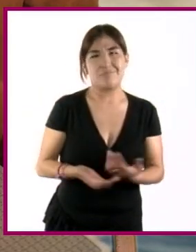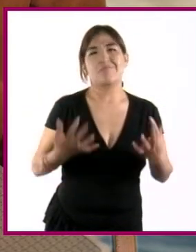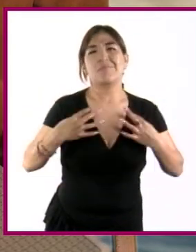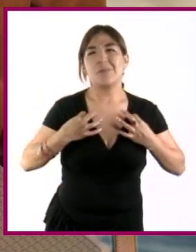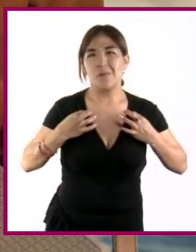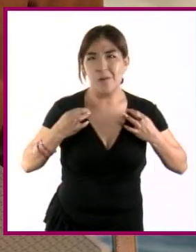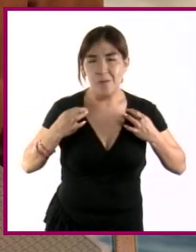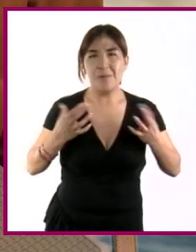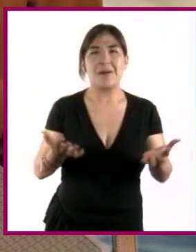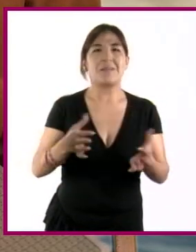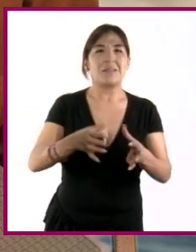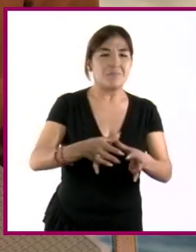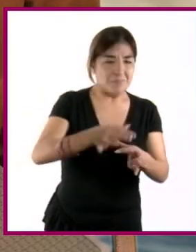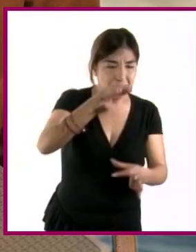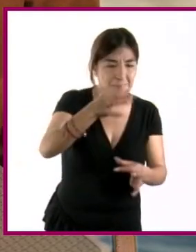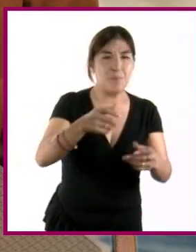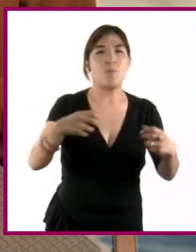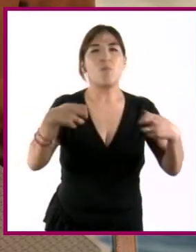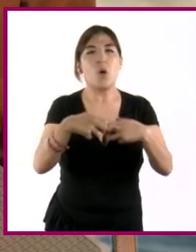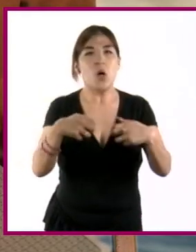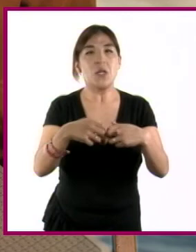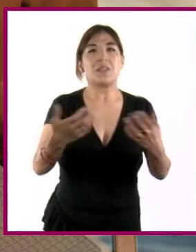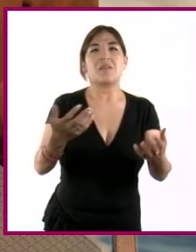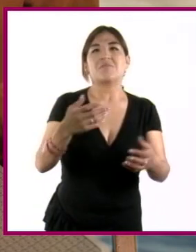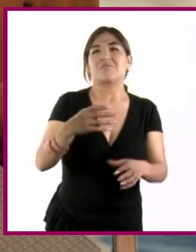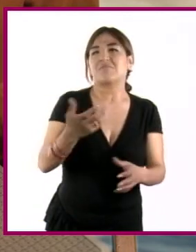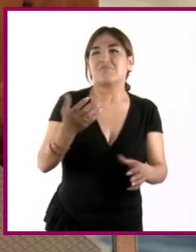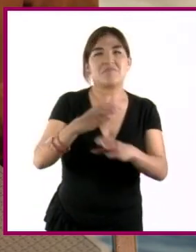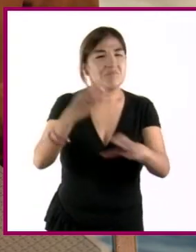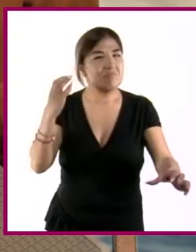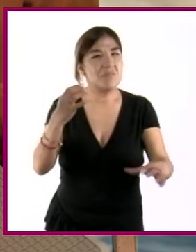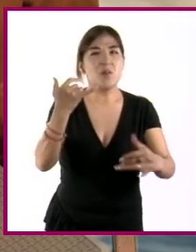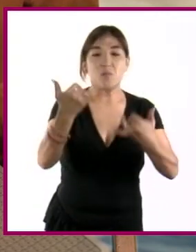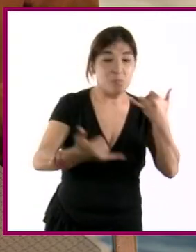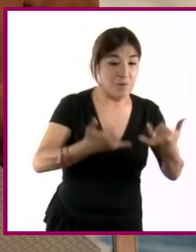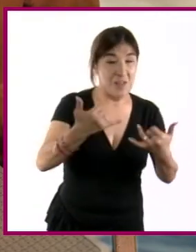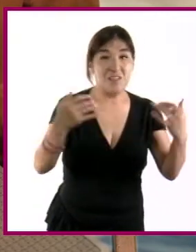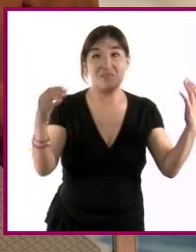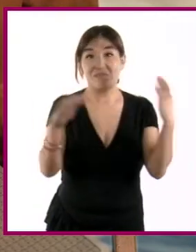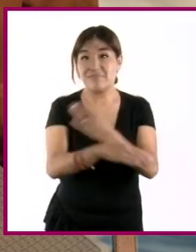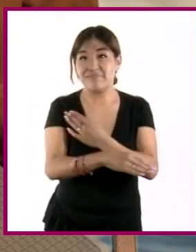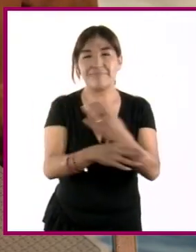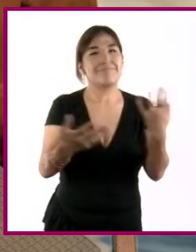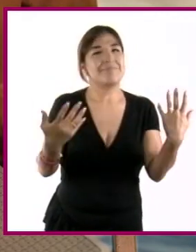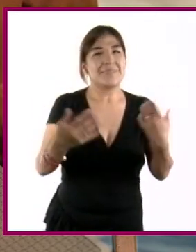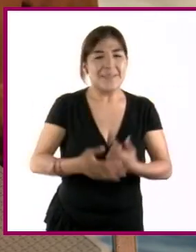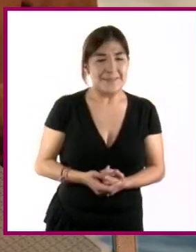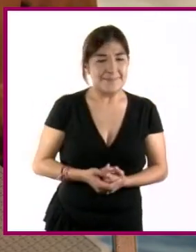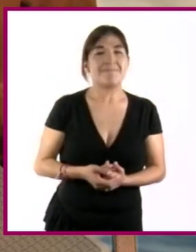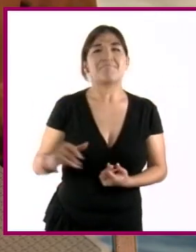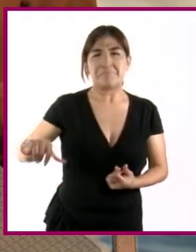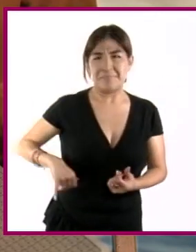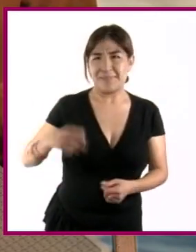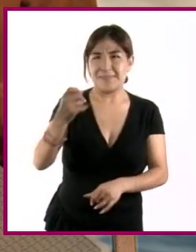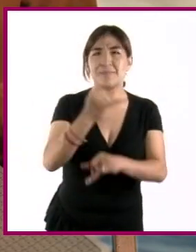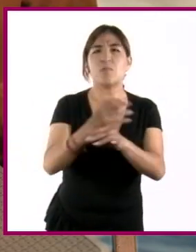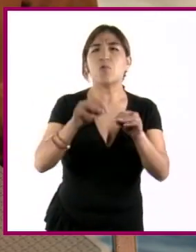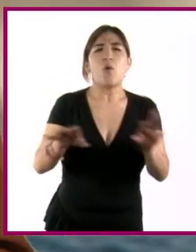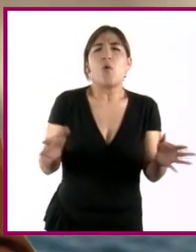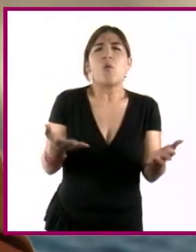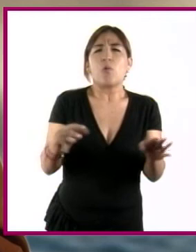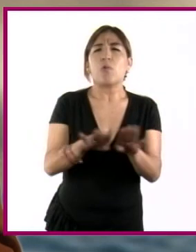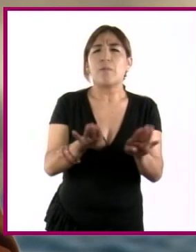envases, bolsas, transporte, juguetes, en las carreteras. Me interesa eso que dices. ¿Cómo es